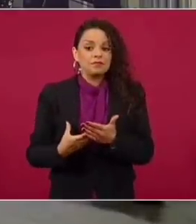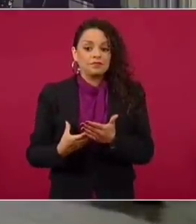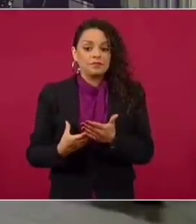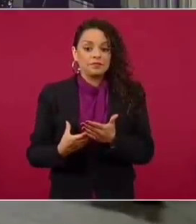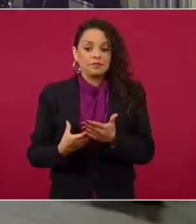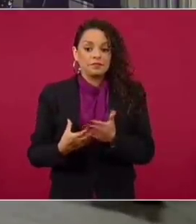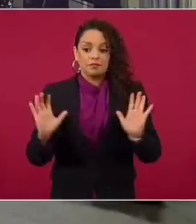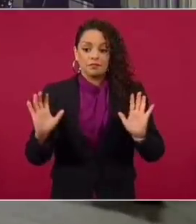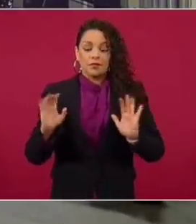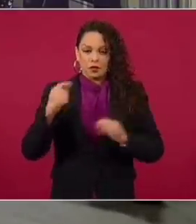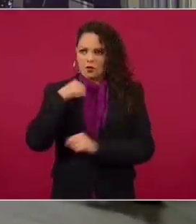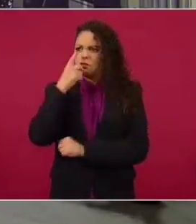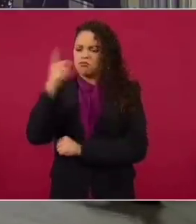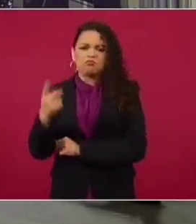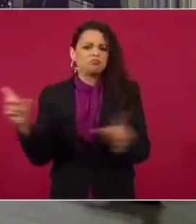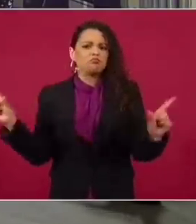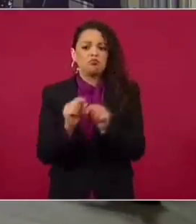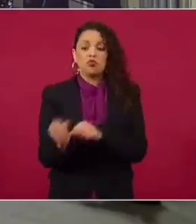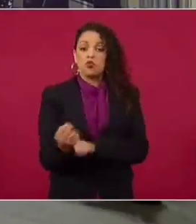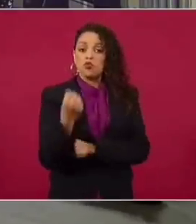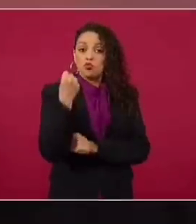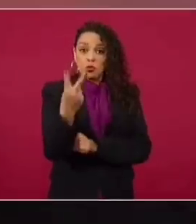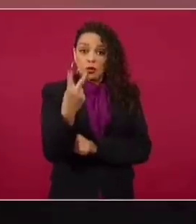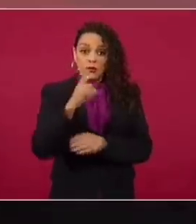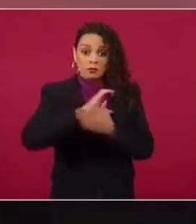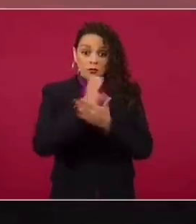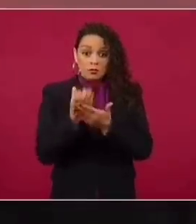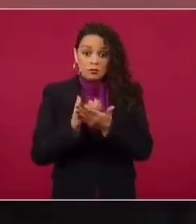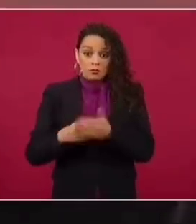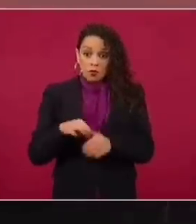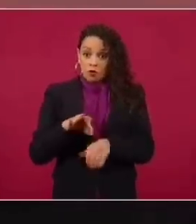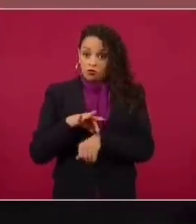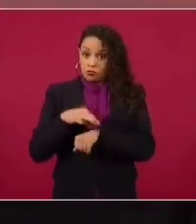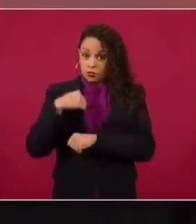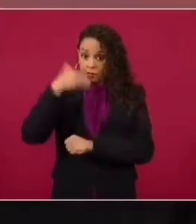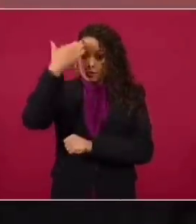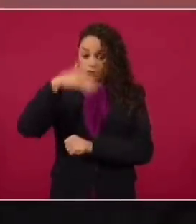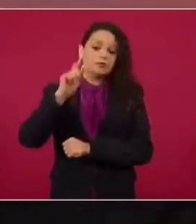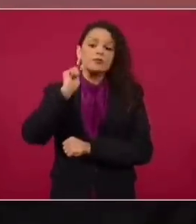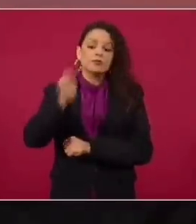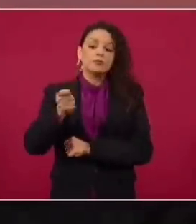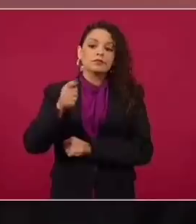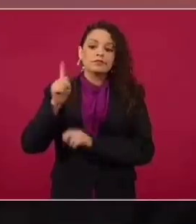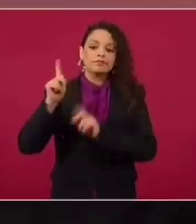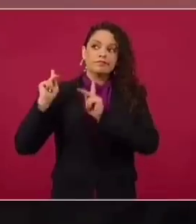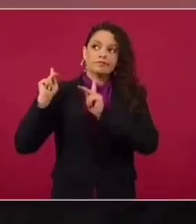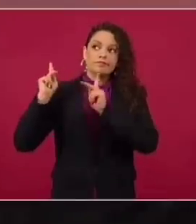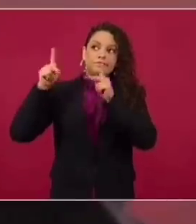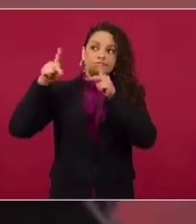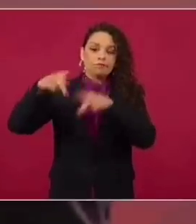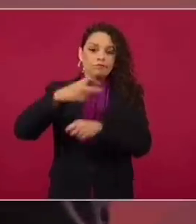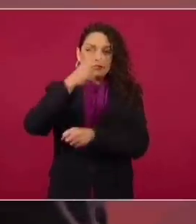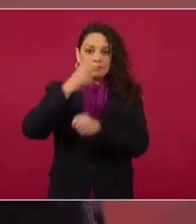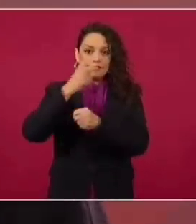puedo hablar de dos contratos que me constan. Uno, el segundo piso de aquí de